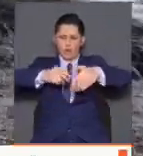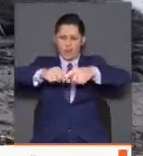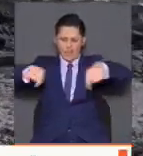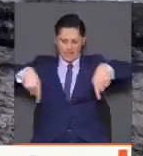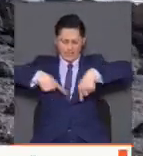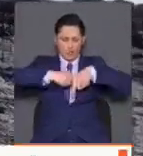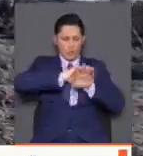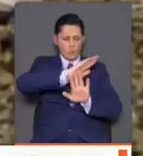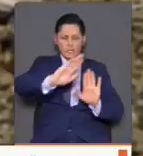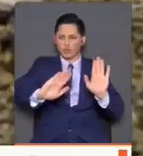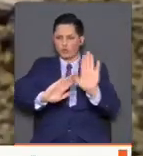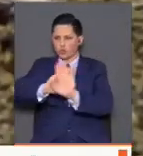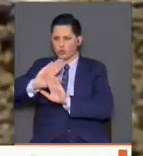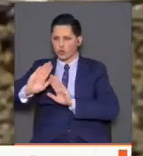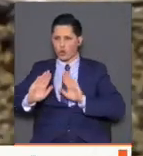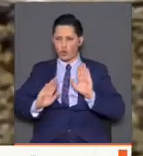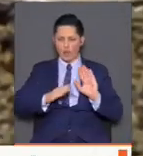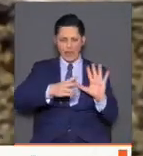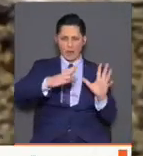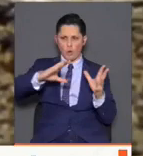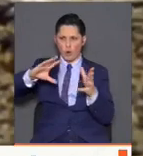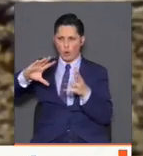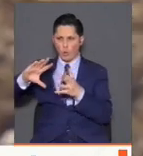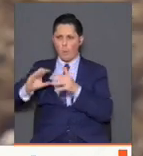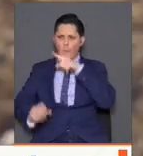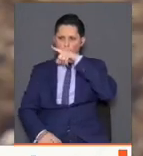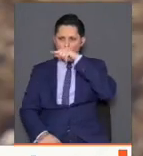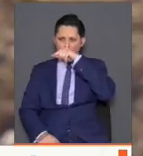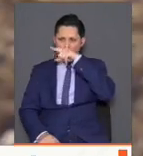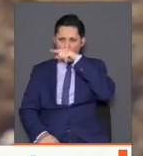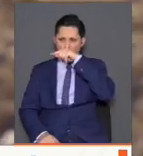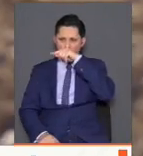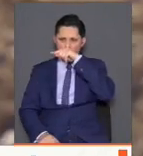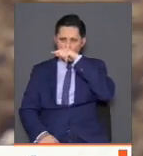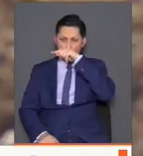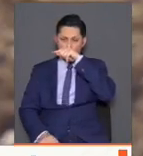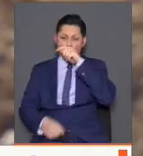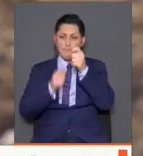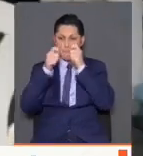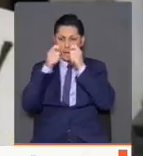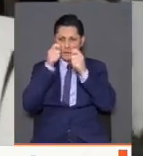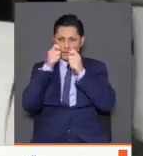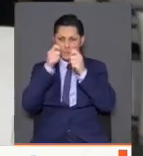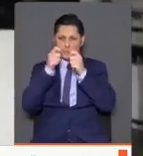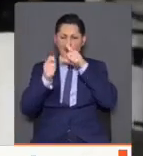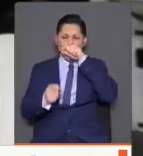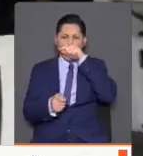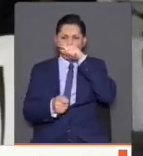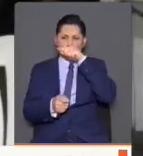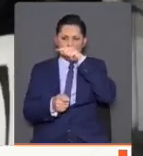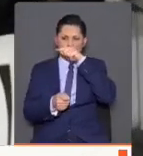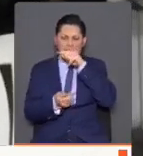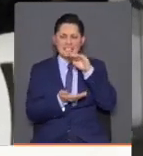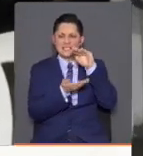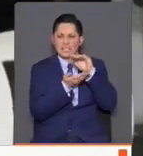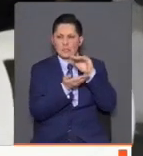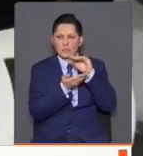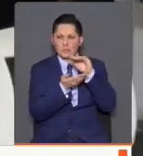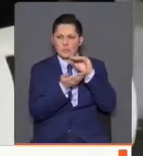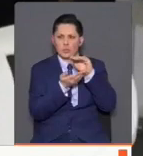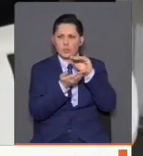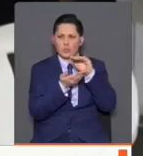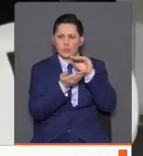ecológica, donde vive una de las aves en peligro de extinción, el gaviotín chico. Nosotros tratamos de cuidar lo más posible